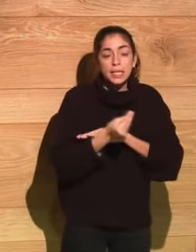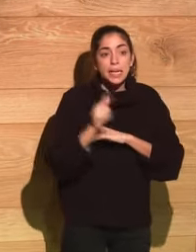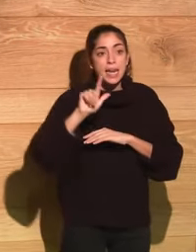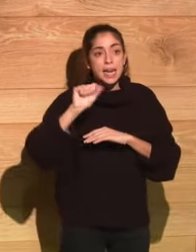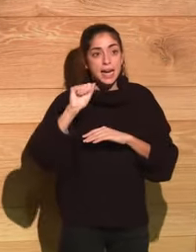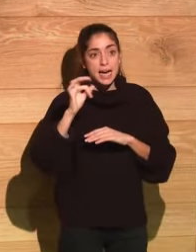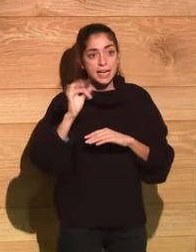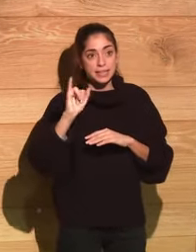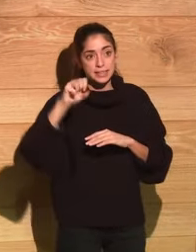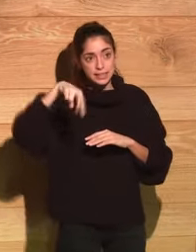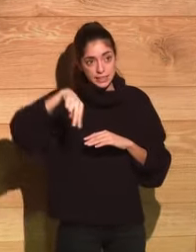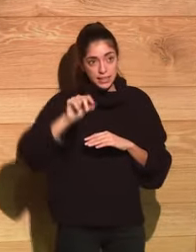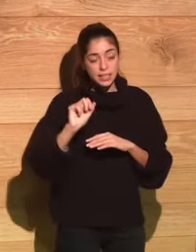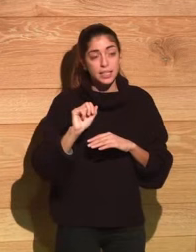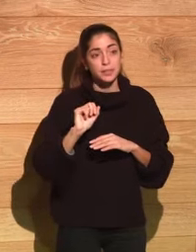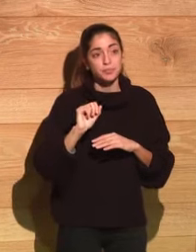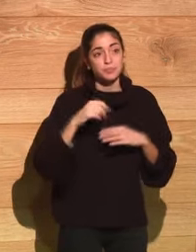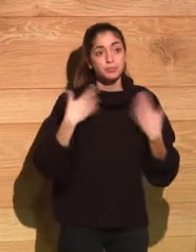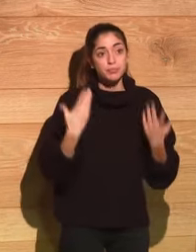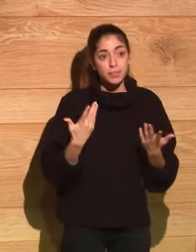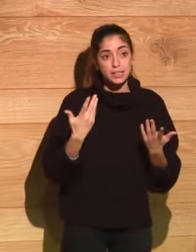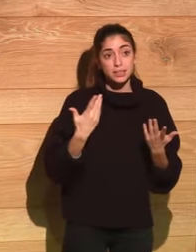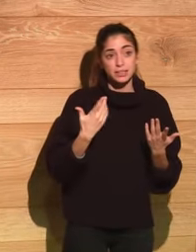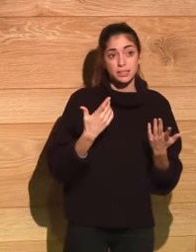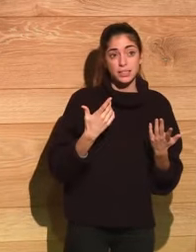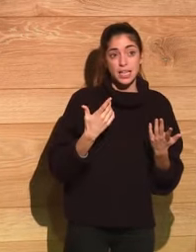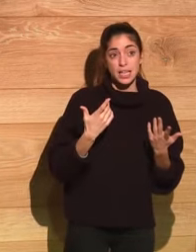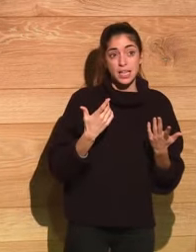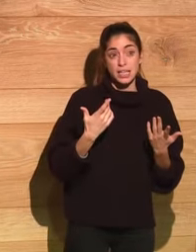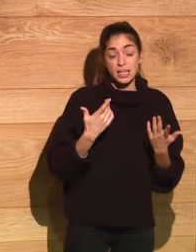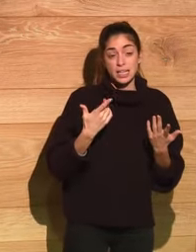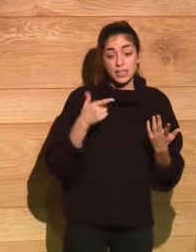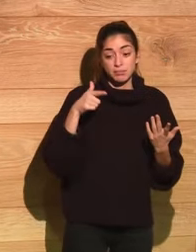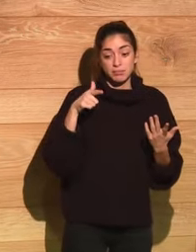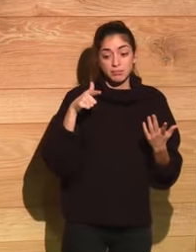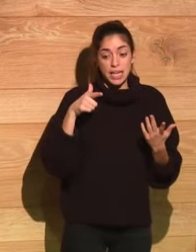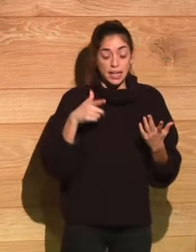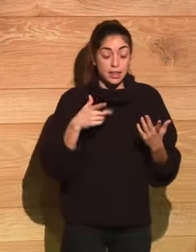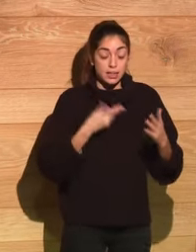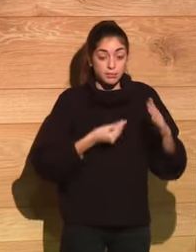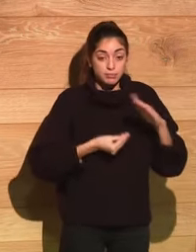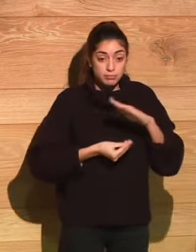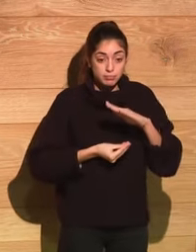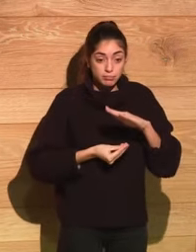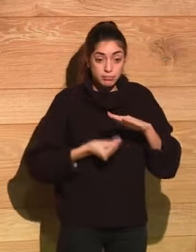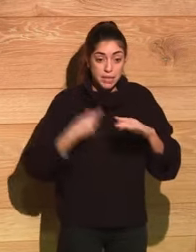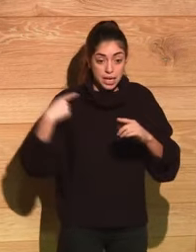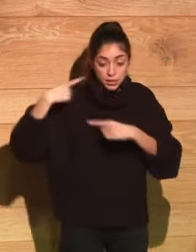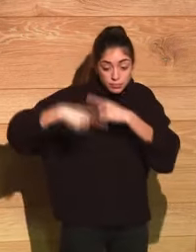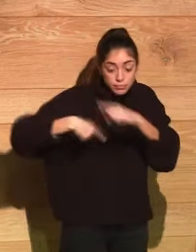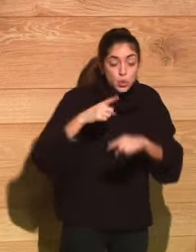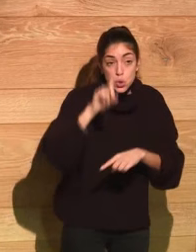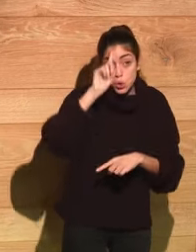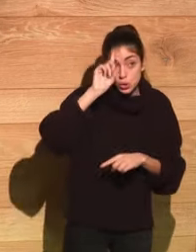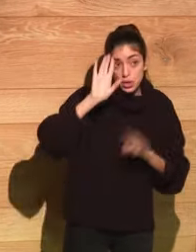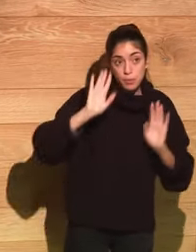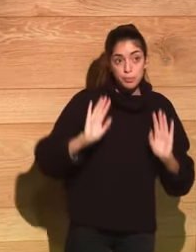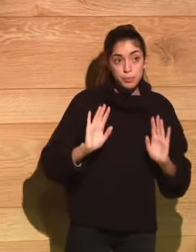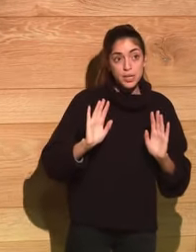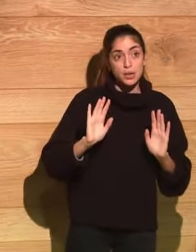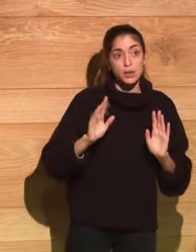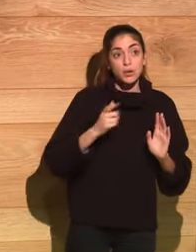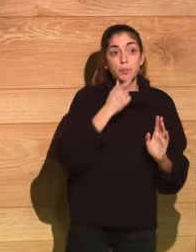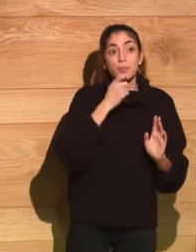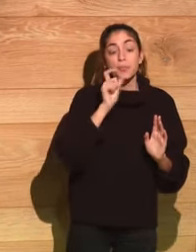usamos. El término es desiderium y su procedencia no es certera. Los propios latinos, algunos, habían fabulado que el término había